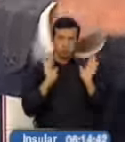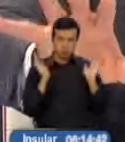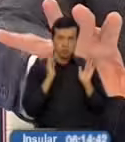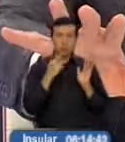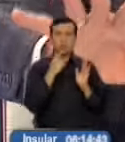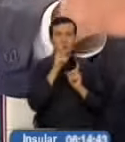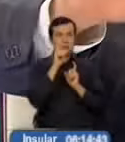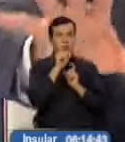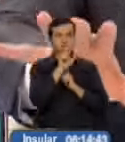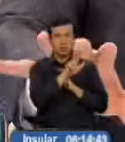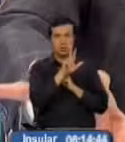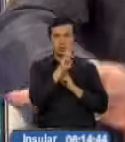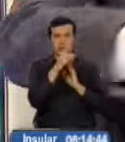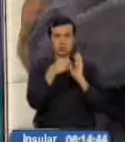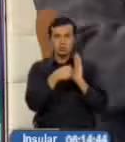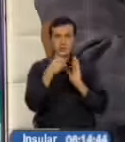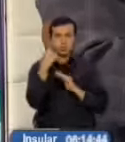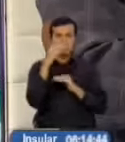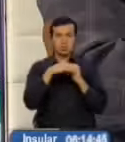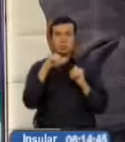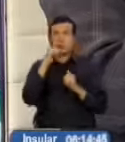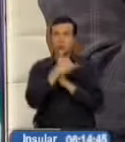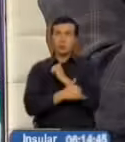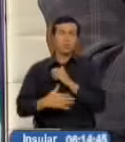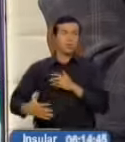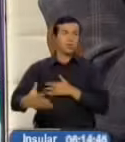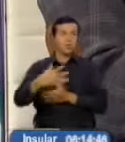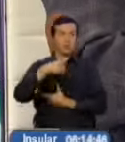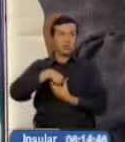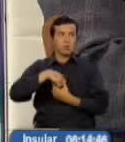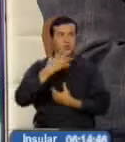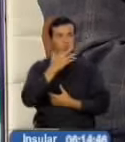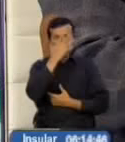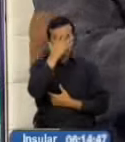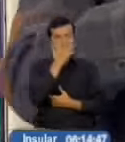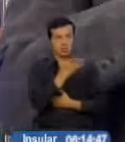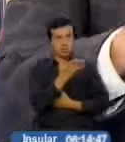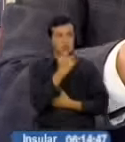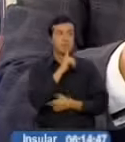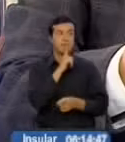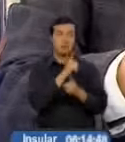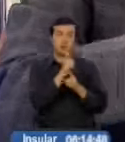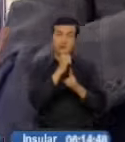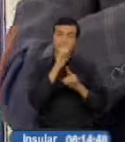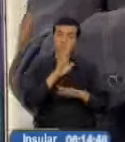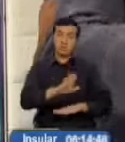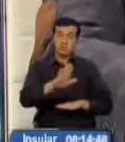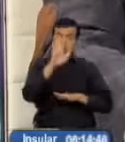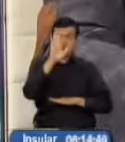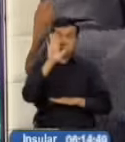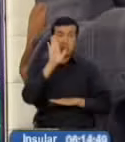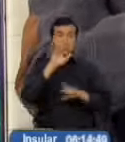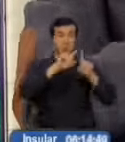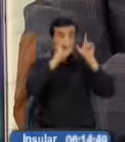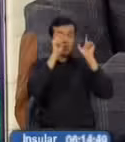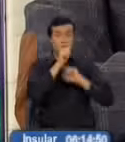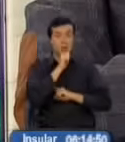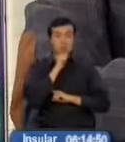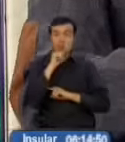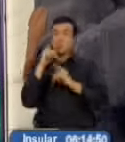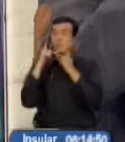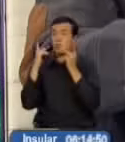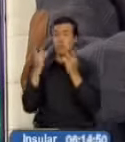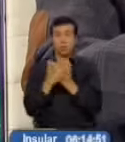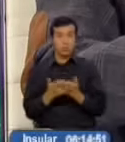de aquellos 36 mil millones de dólares en paraísos fiscales, que es indignante. Y en eso hay que generar un pacto entre el sector privado, el sector